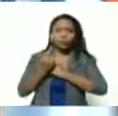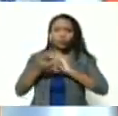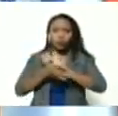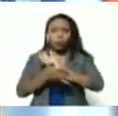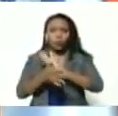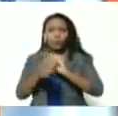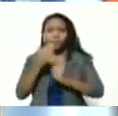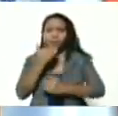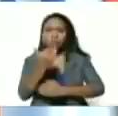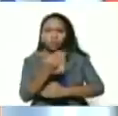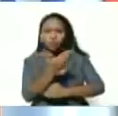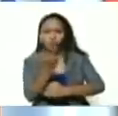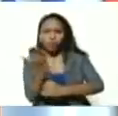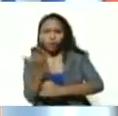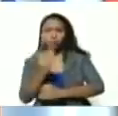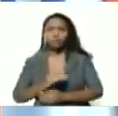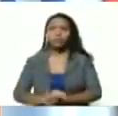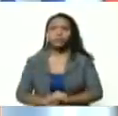mascarilla para poder